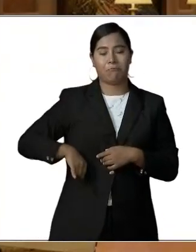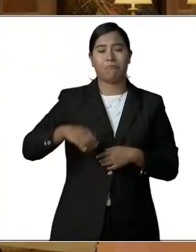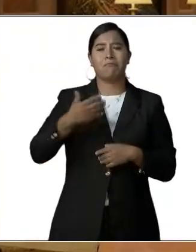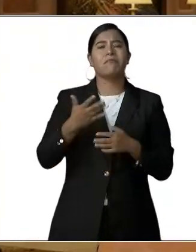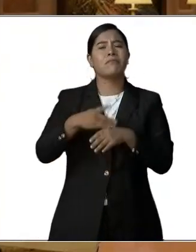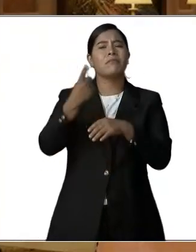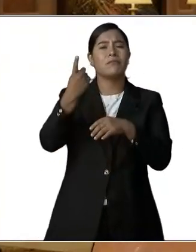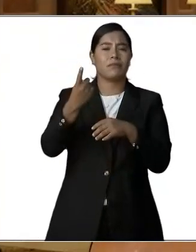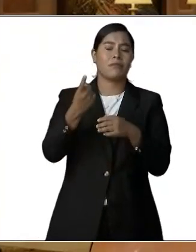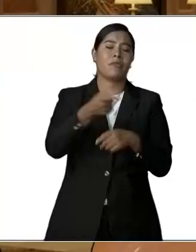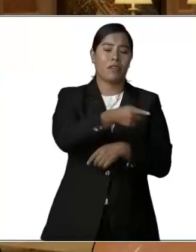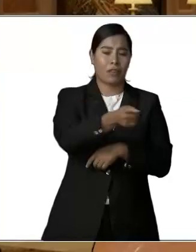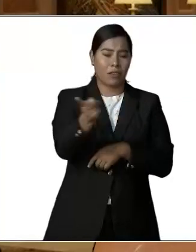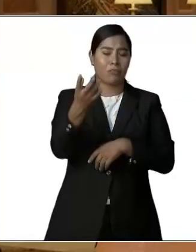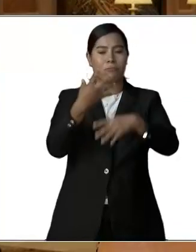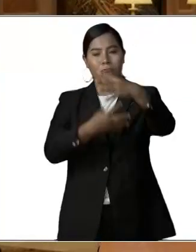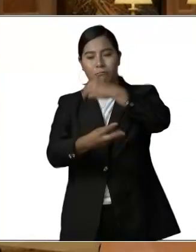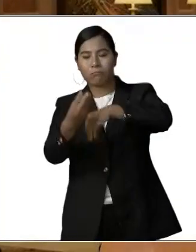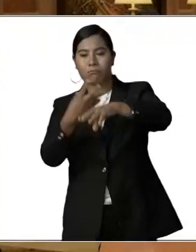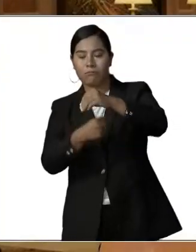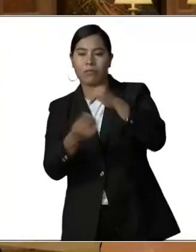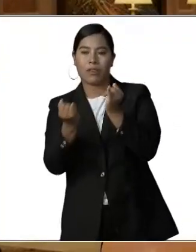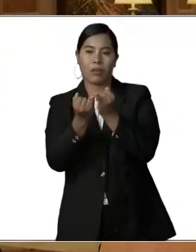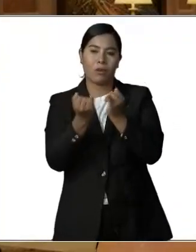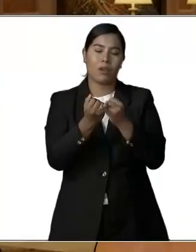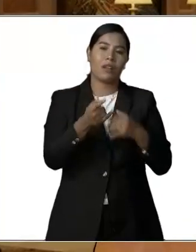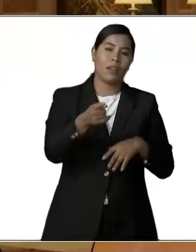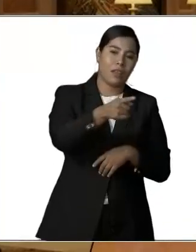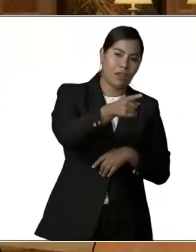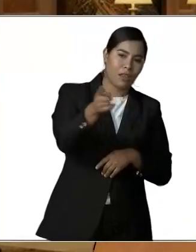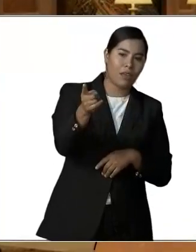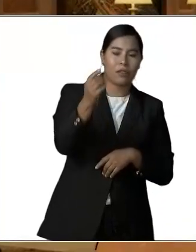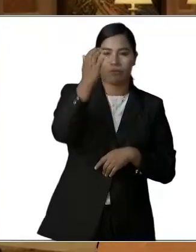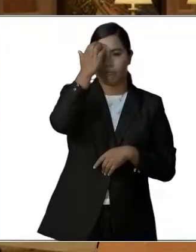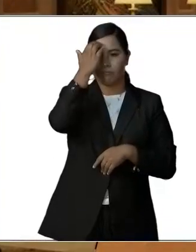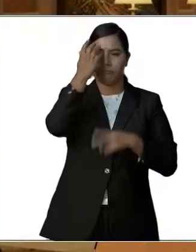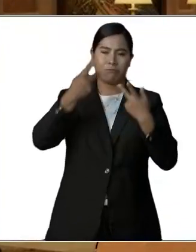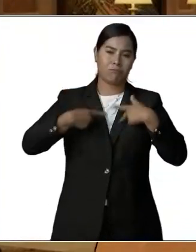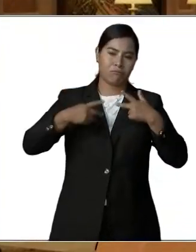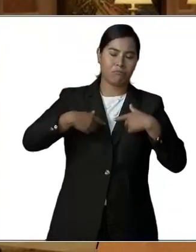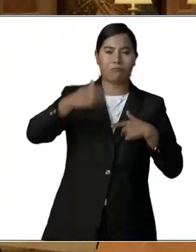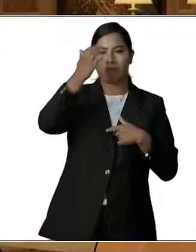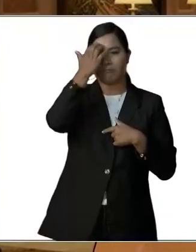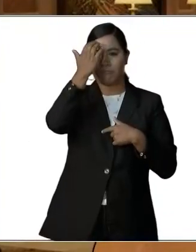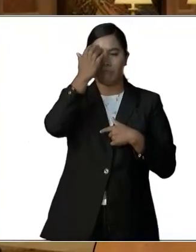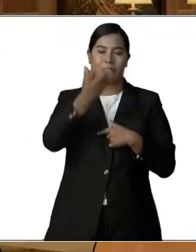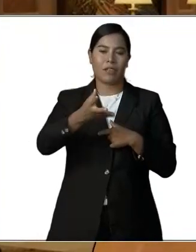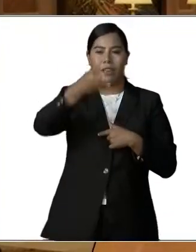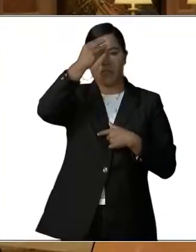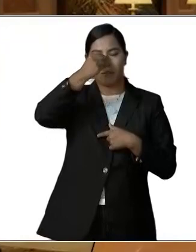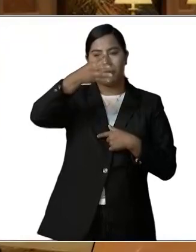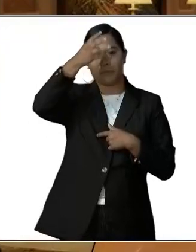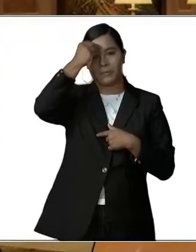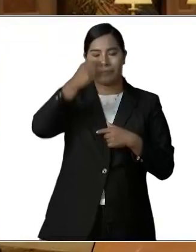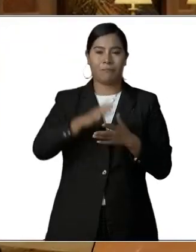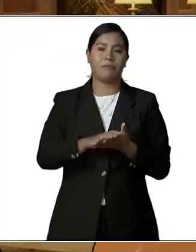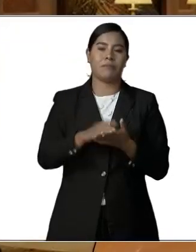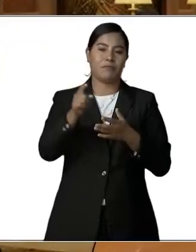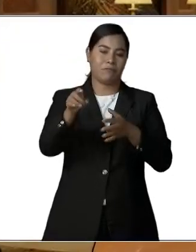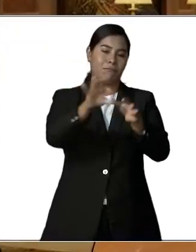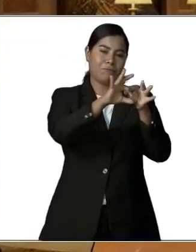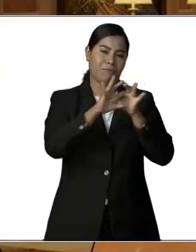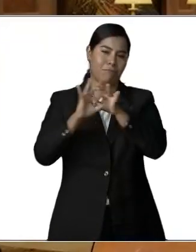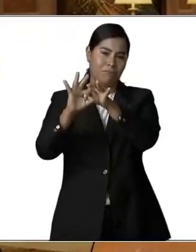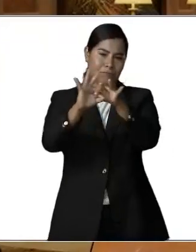muchachos, aprenden de otras personas en otros lugares, conocen a esa otra gente y esto se fortalece mucho. A pesar de que el concurso